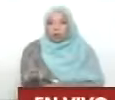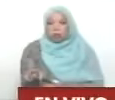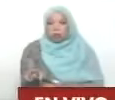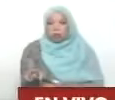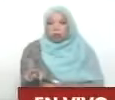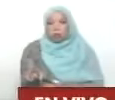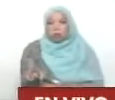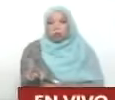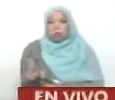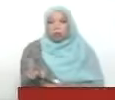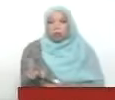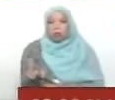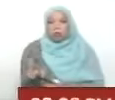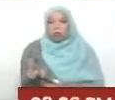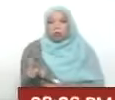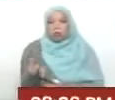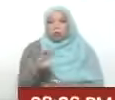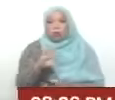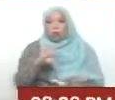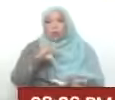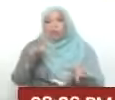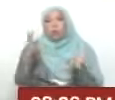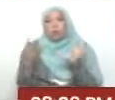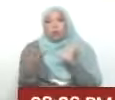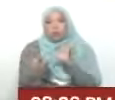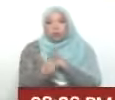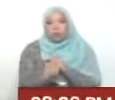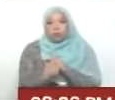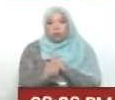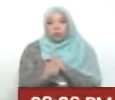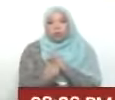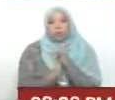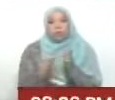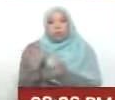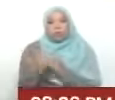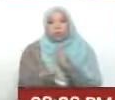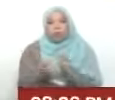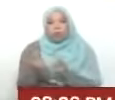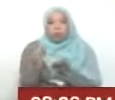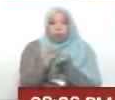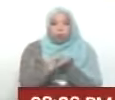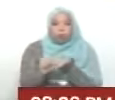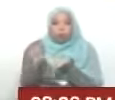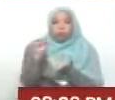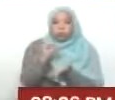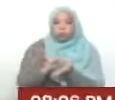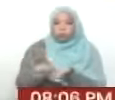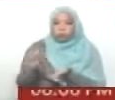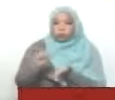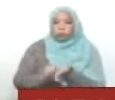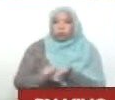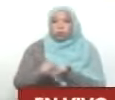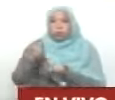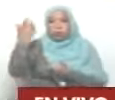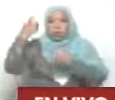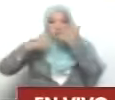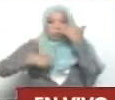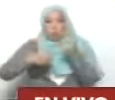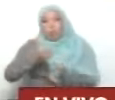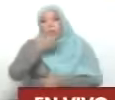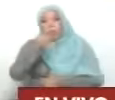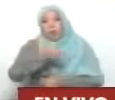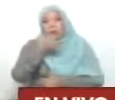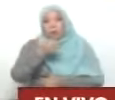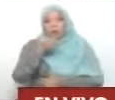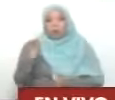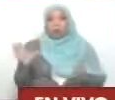Y a partir de ahí, todo lo que él decía, lo anotaba. Y luego Chávez me llamaba en la tarde, en la